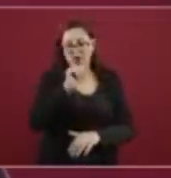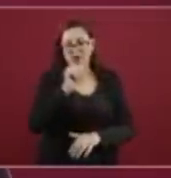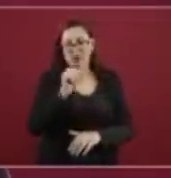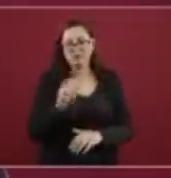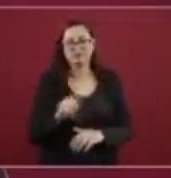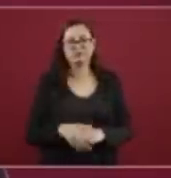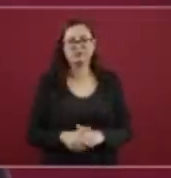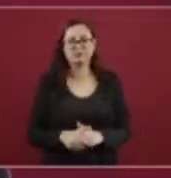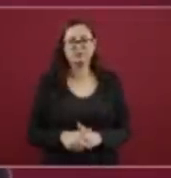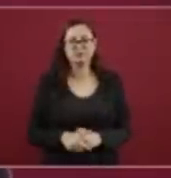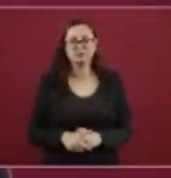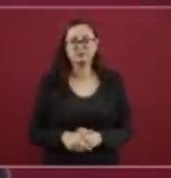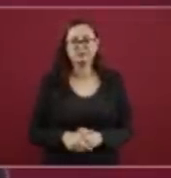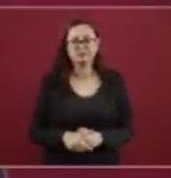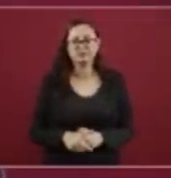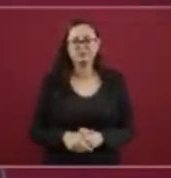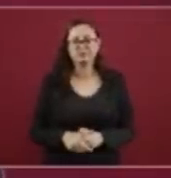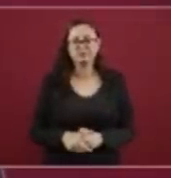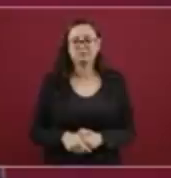por